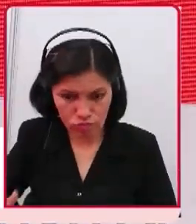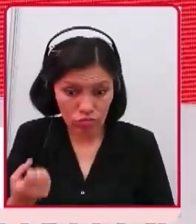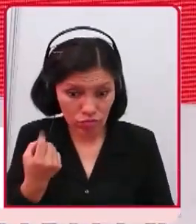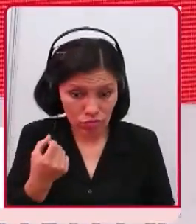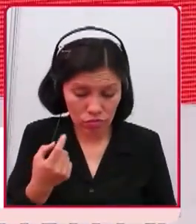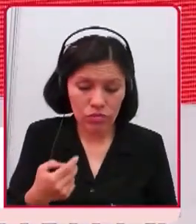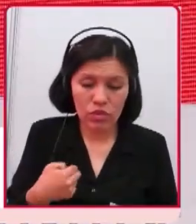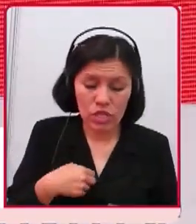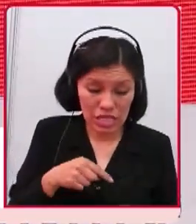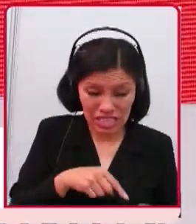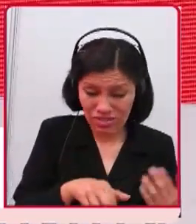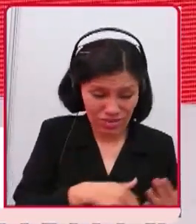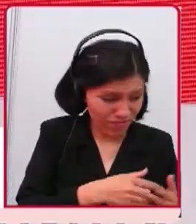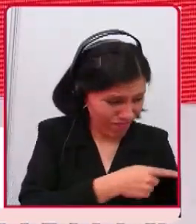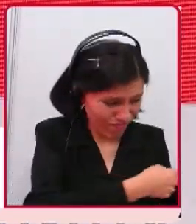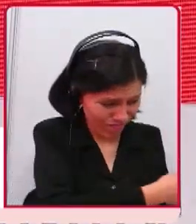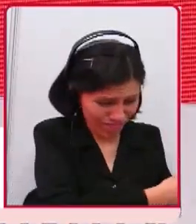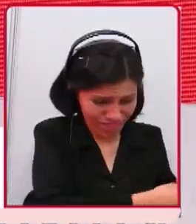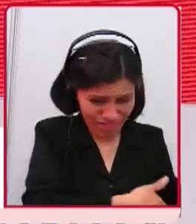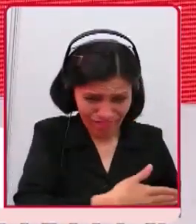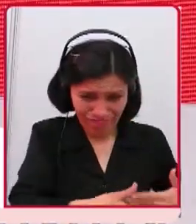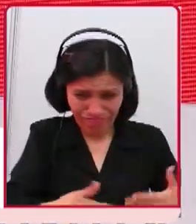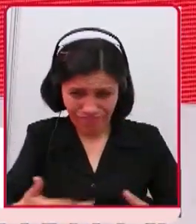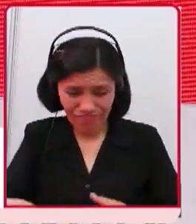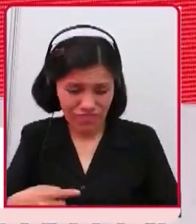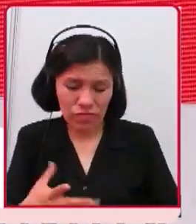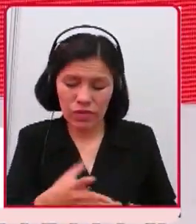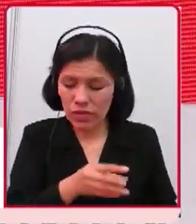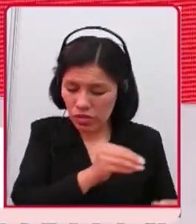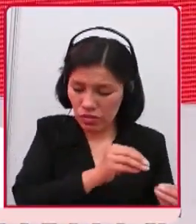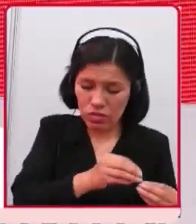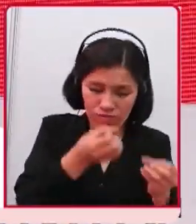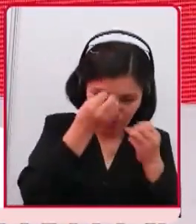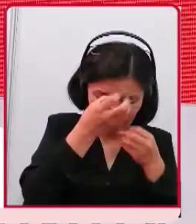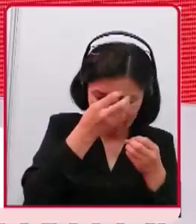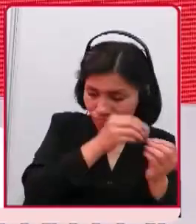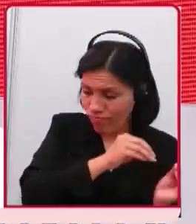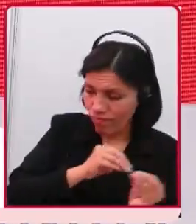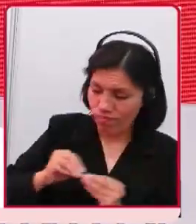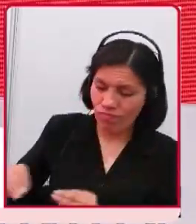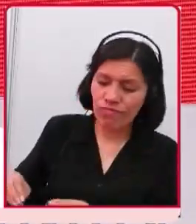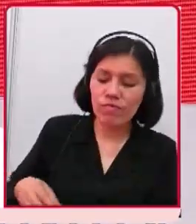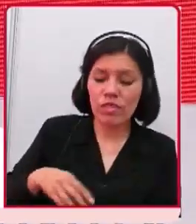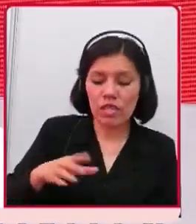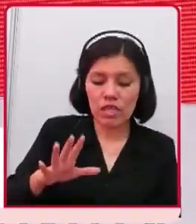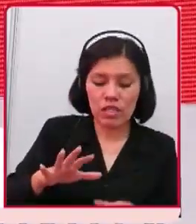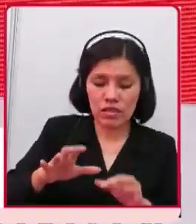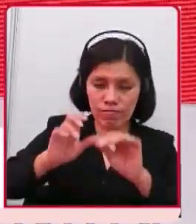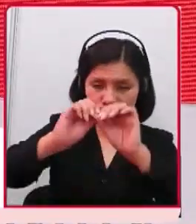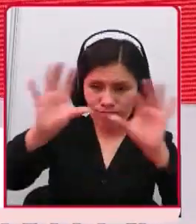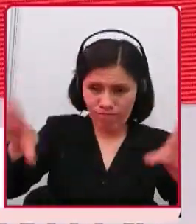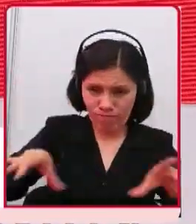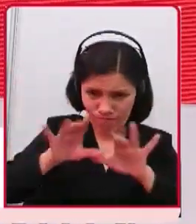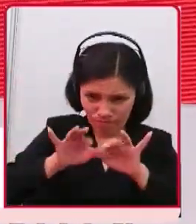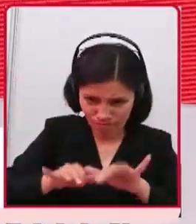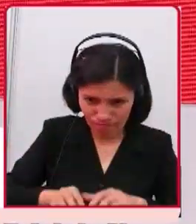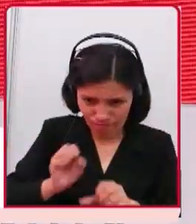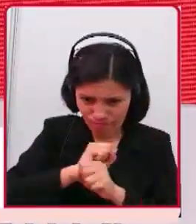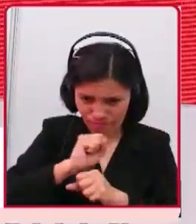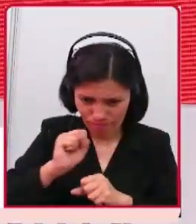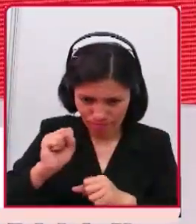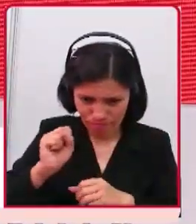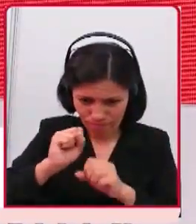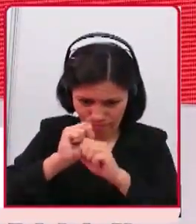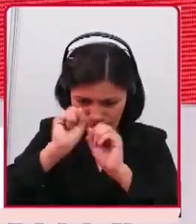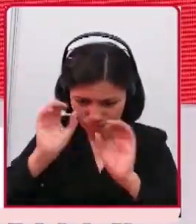en el PySystem. Entonces, toda esta herramienta está actualmente implementada en Py y podemos utilizarla justamente en tiempo real. Tenemos la